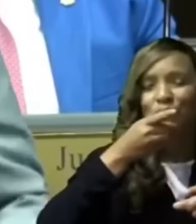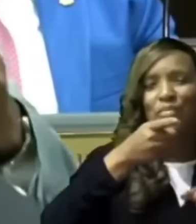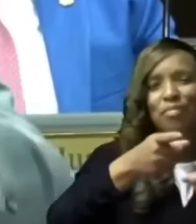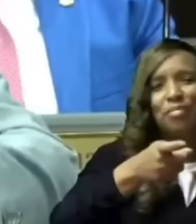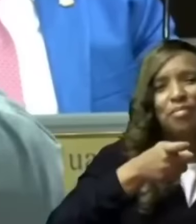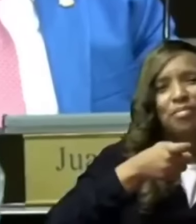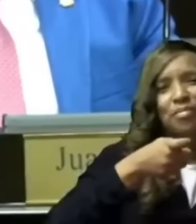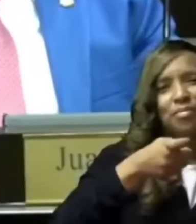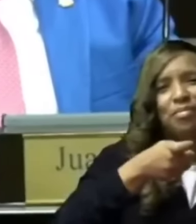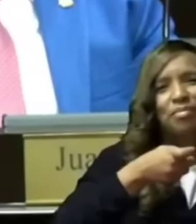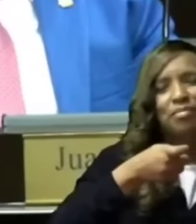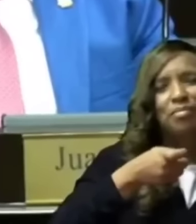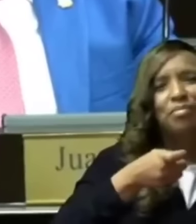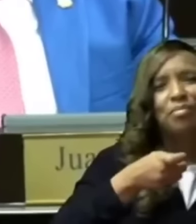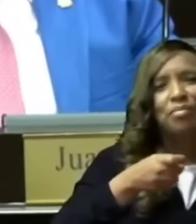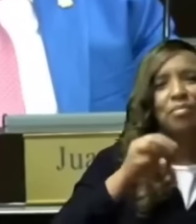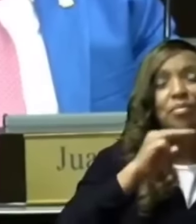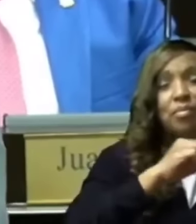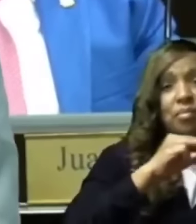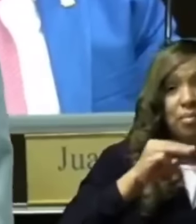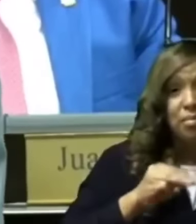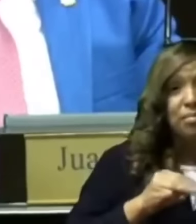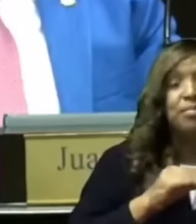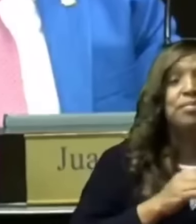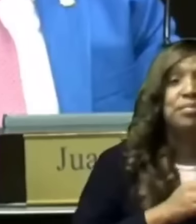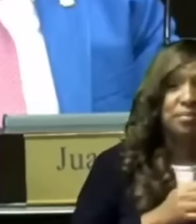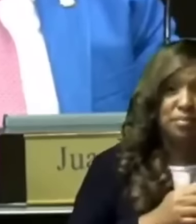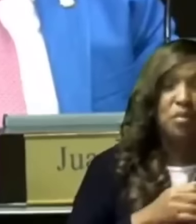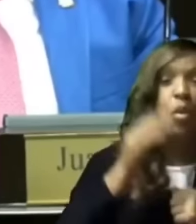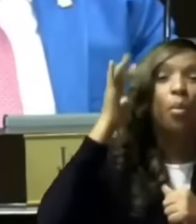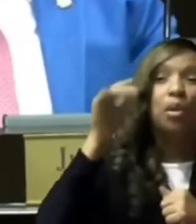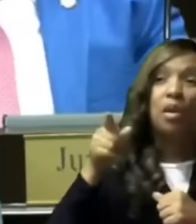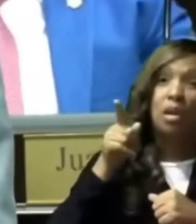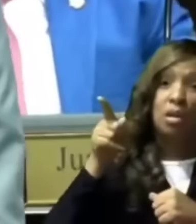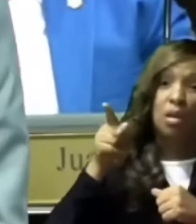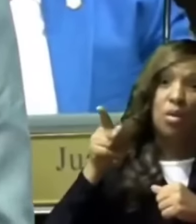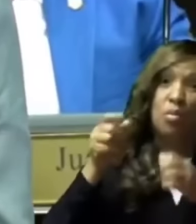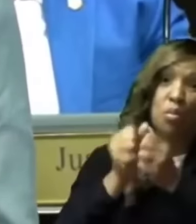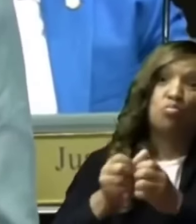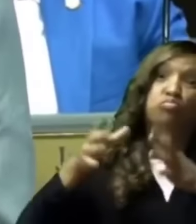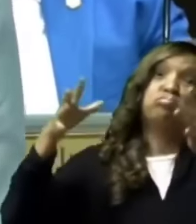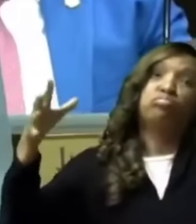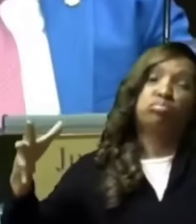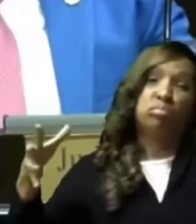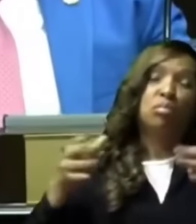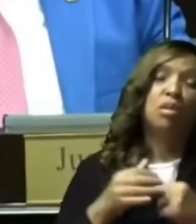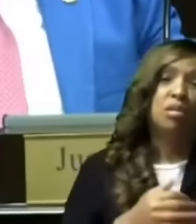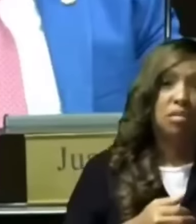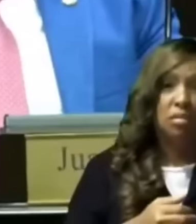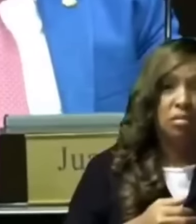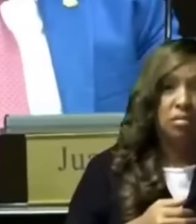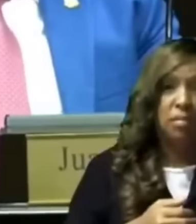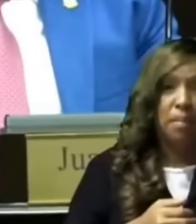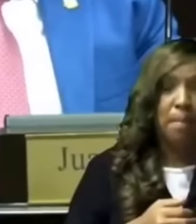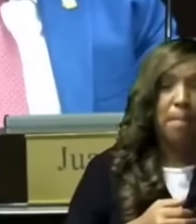¿Y qué es lo que plantea la iniciativa? A instancia del presidente de la República, fijaos bien, a instancia del